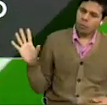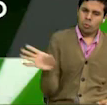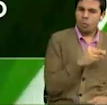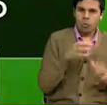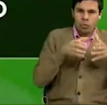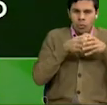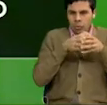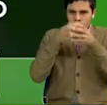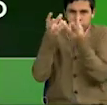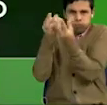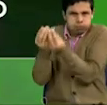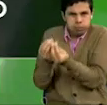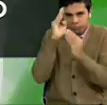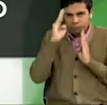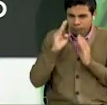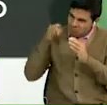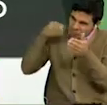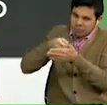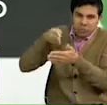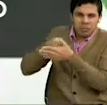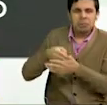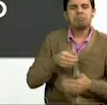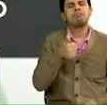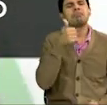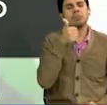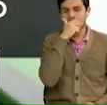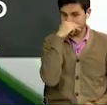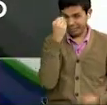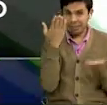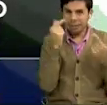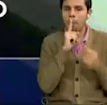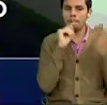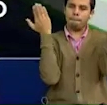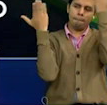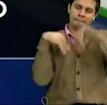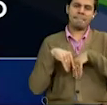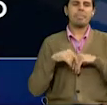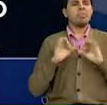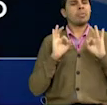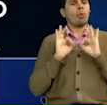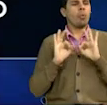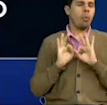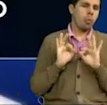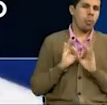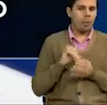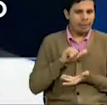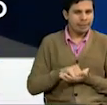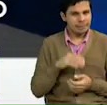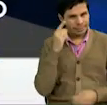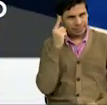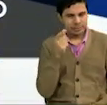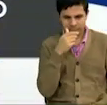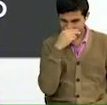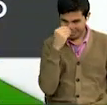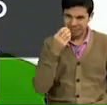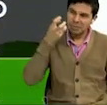que participaron en esta operación, operación encubierta además de la que después, en